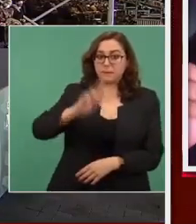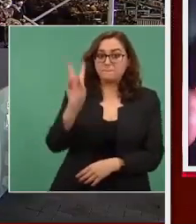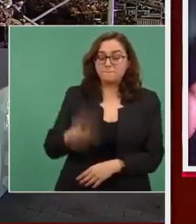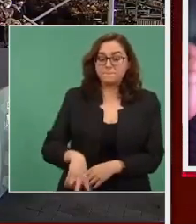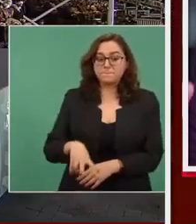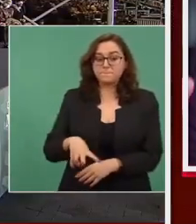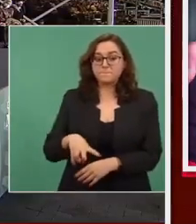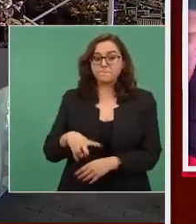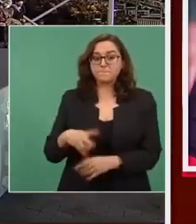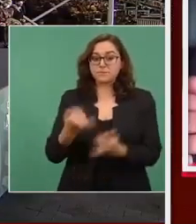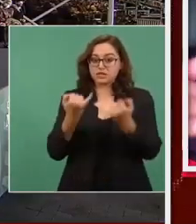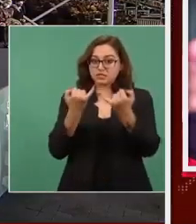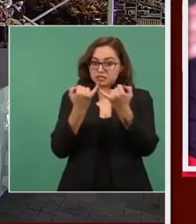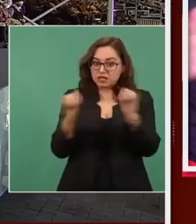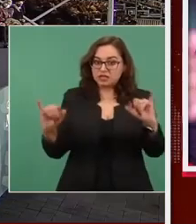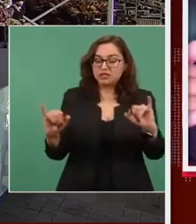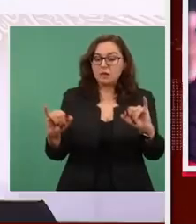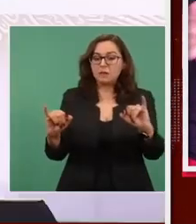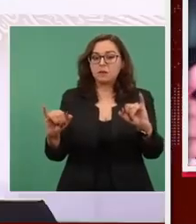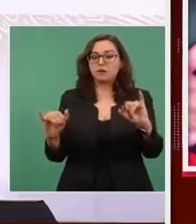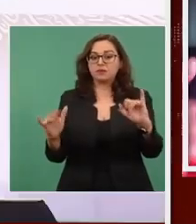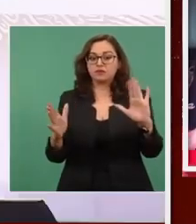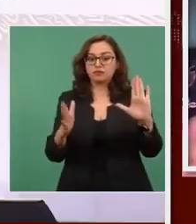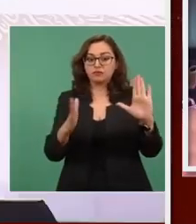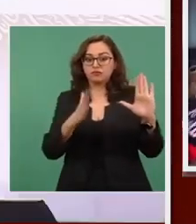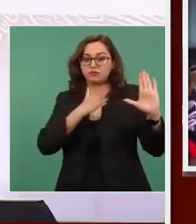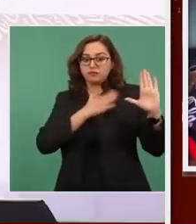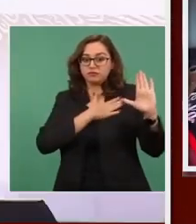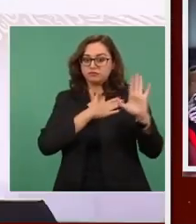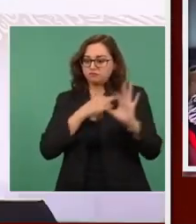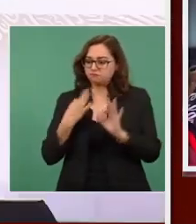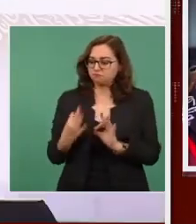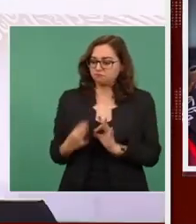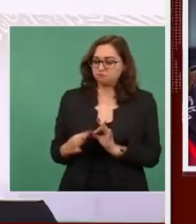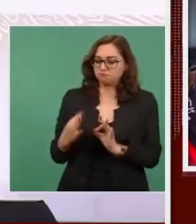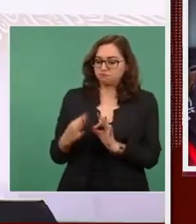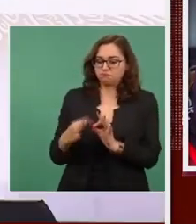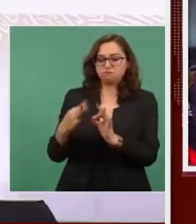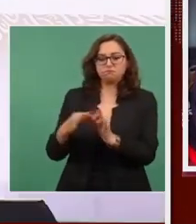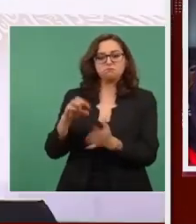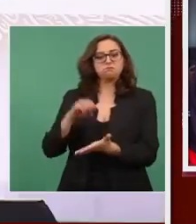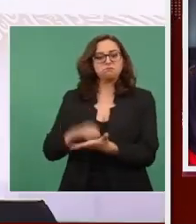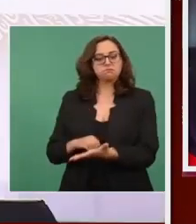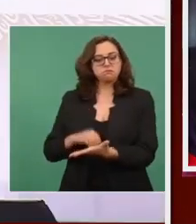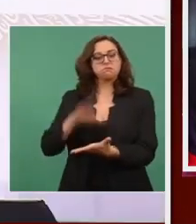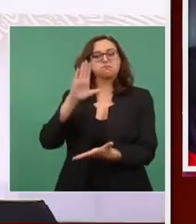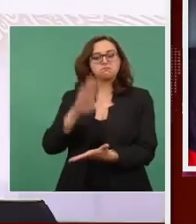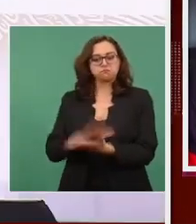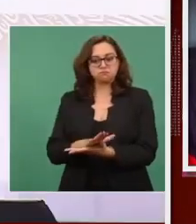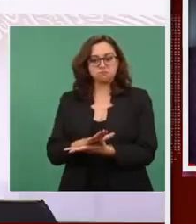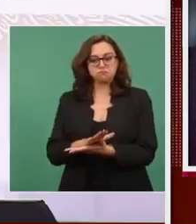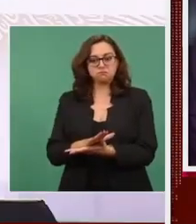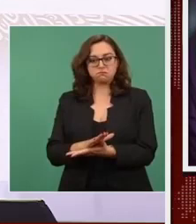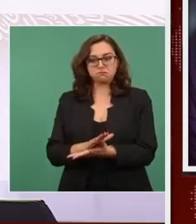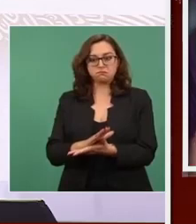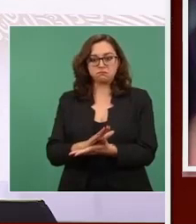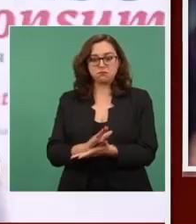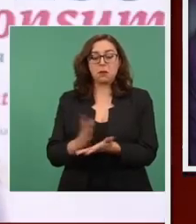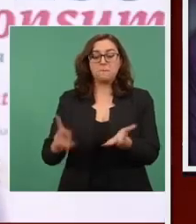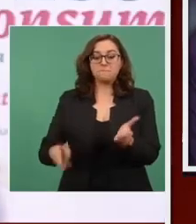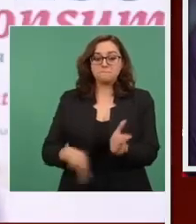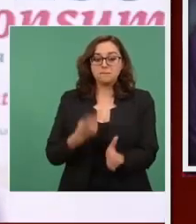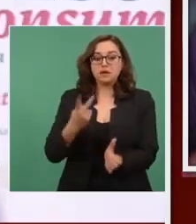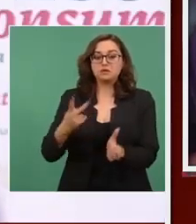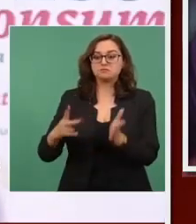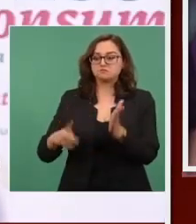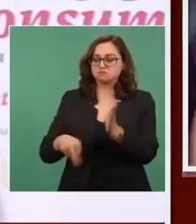porcentuales respecto a la proyección anticipada emitida en el mes de julio y 1.7 puntos porcentuales por encima